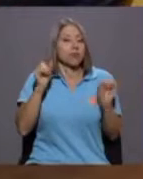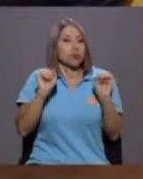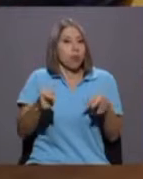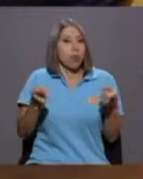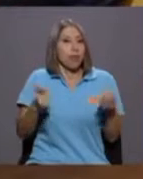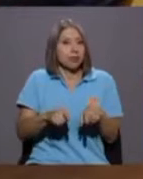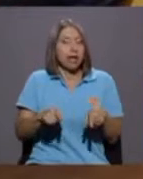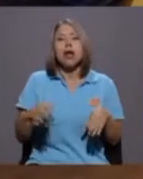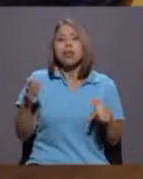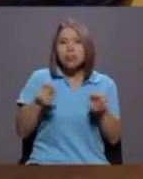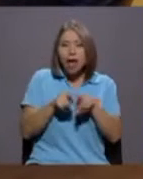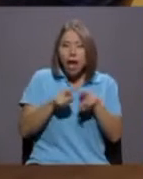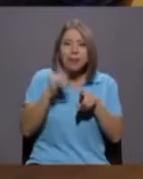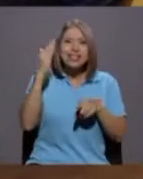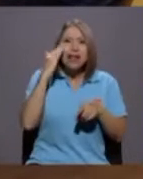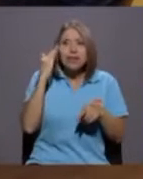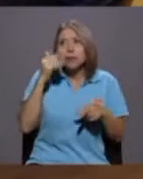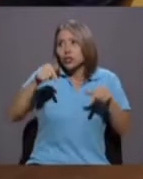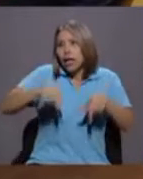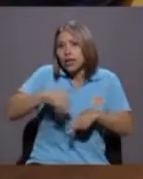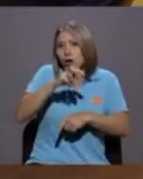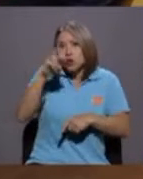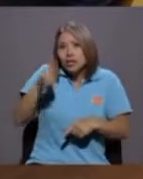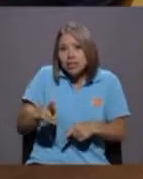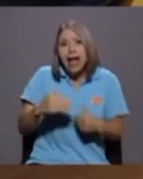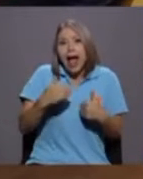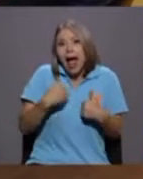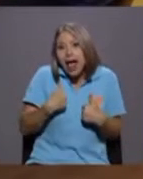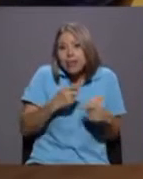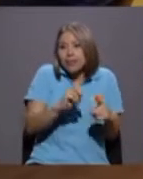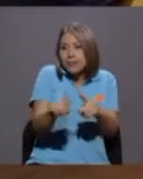número de volcanes que hay, algunos de esos cuando